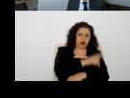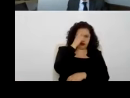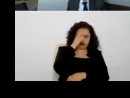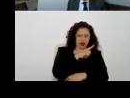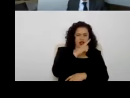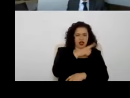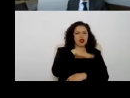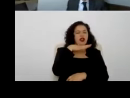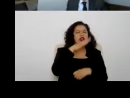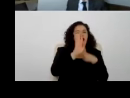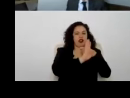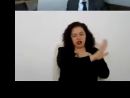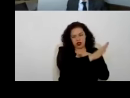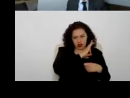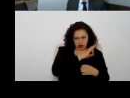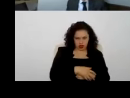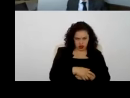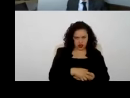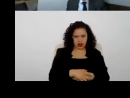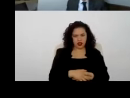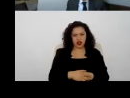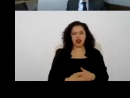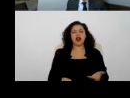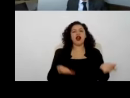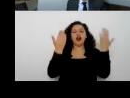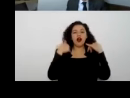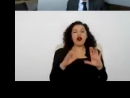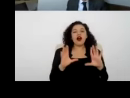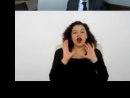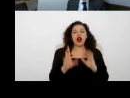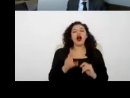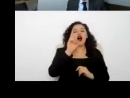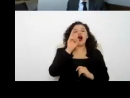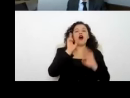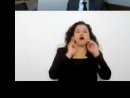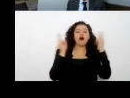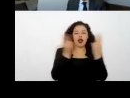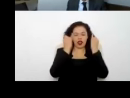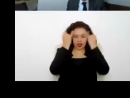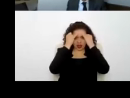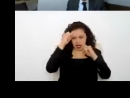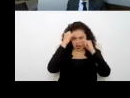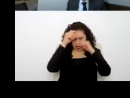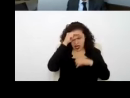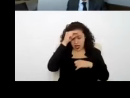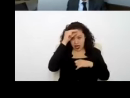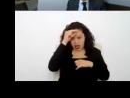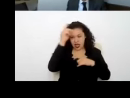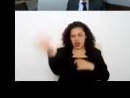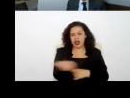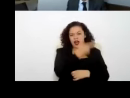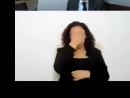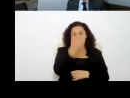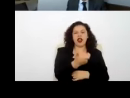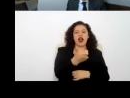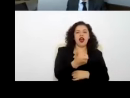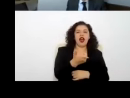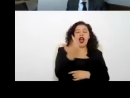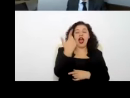del lavado de dinero. Después tenemos a la Unidad de Inteligencia Financiera, que depende de la Secretaría de Hacienda y Crédito